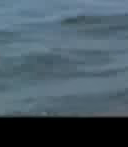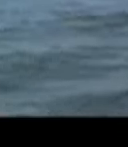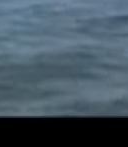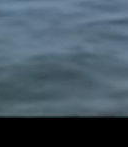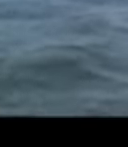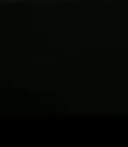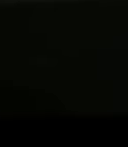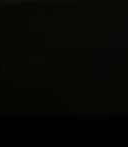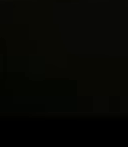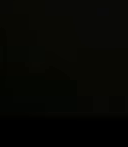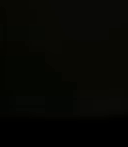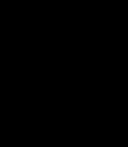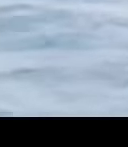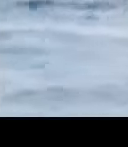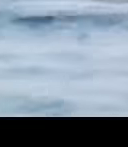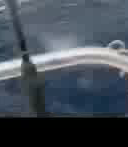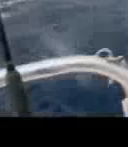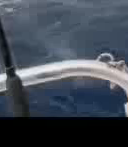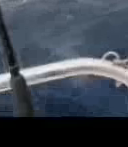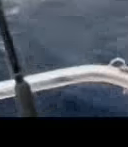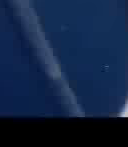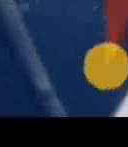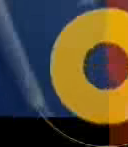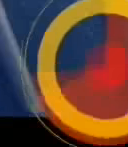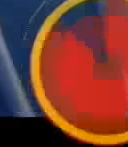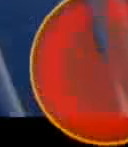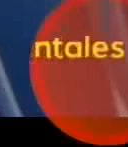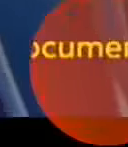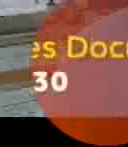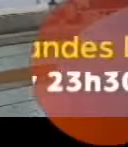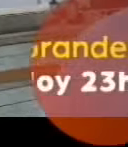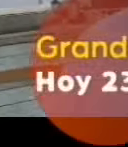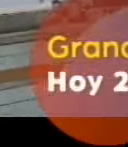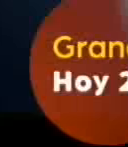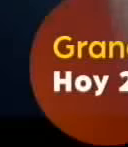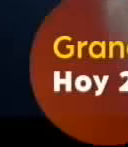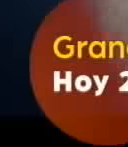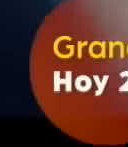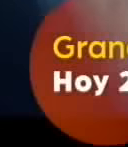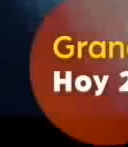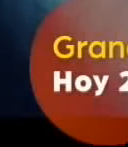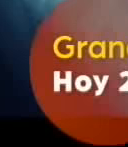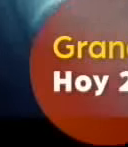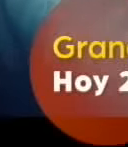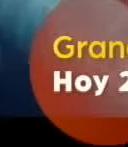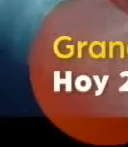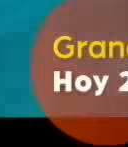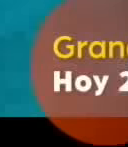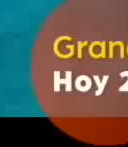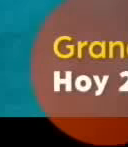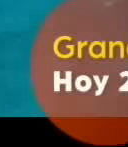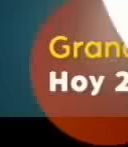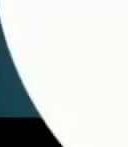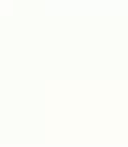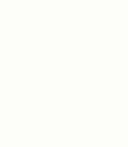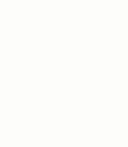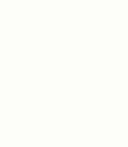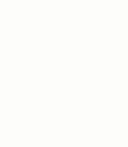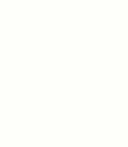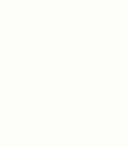una misión completamente nueva. Grandes documentales nos traen Los nazis invaden América. Hoy, 23 horas